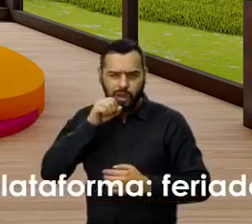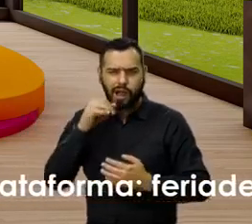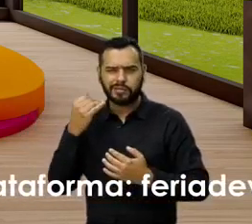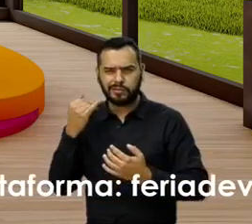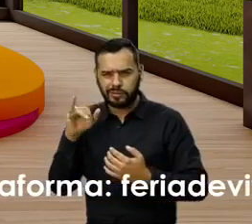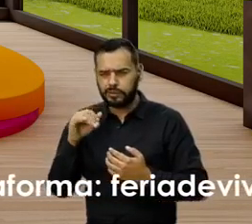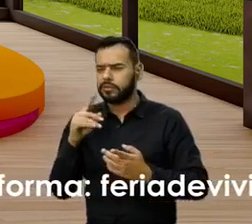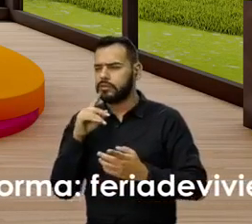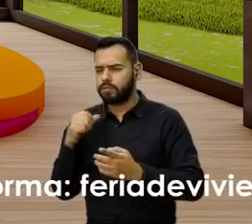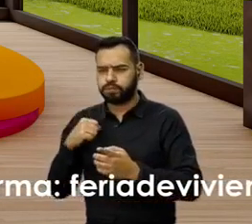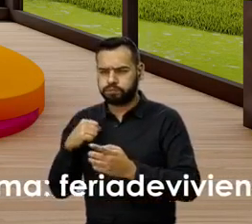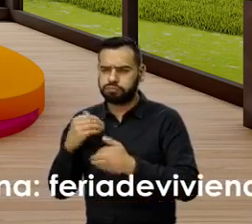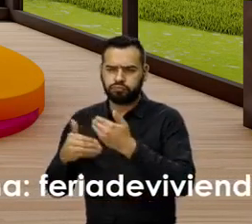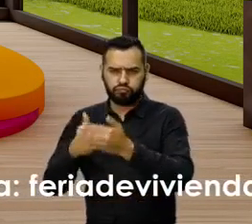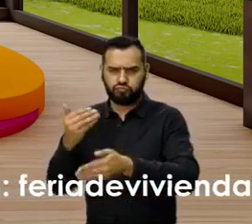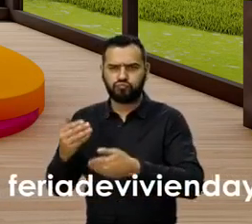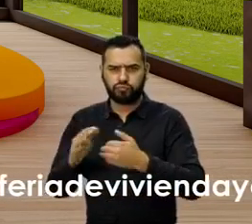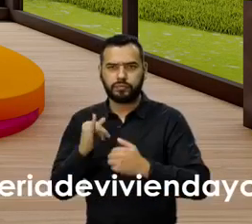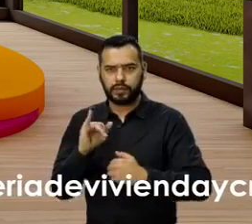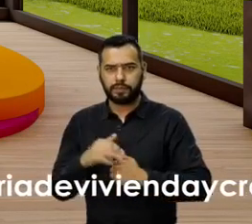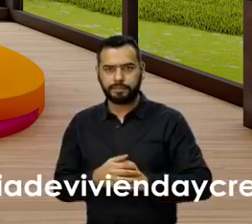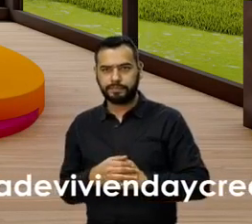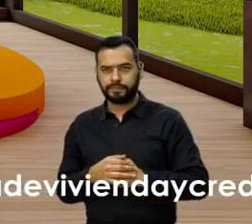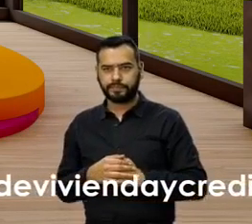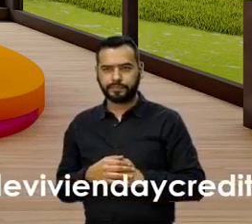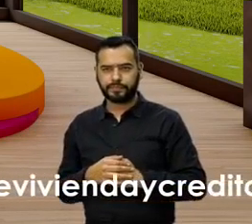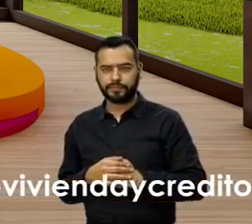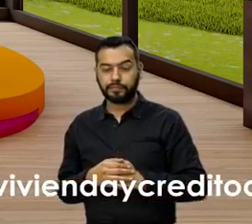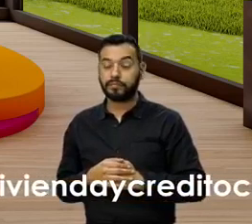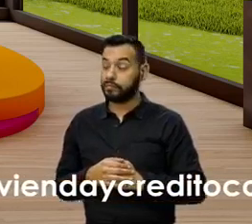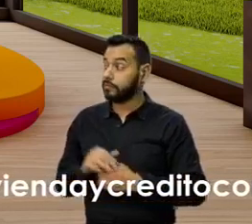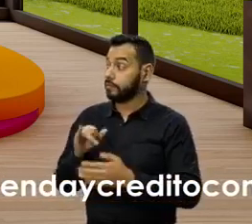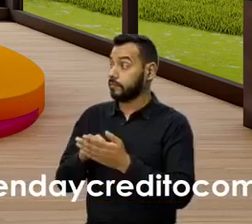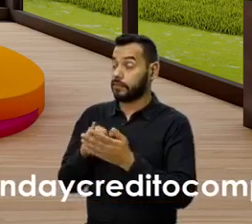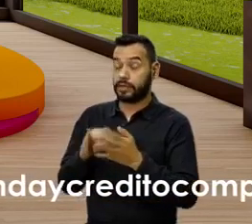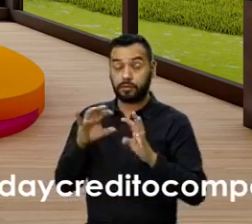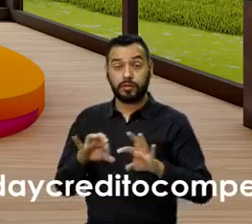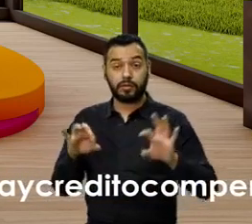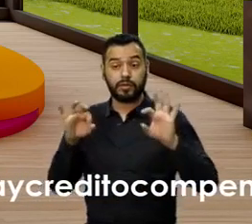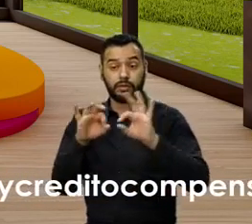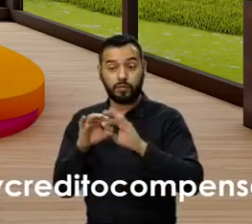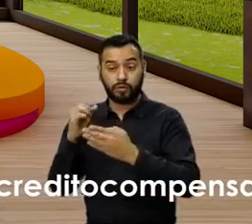estamos bastante bastante adelantados andrés en esto también